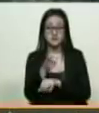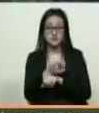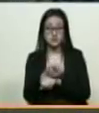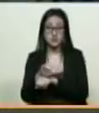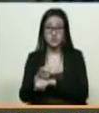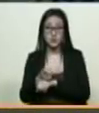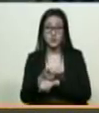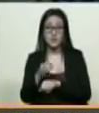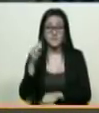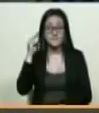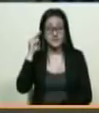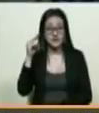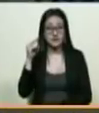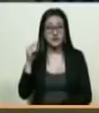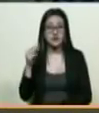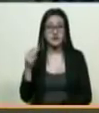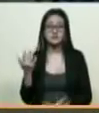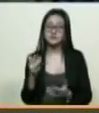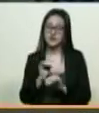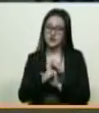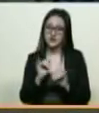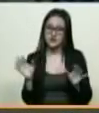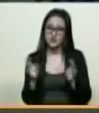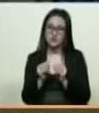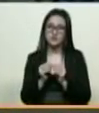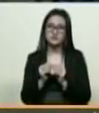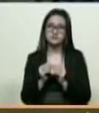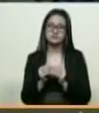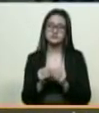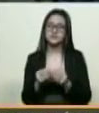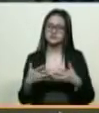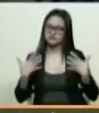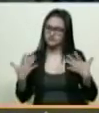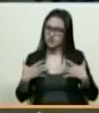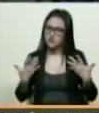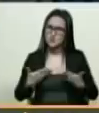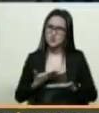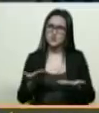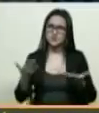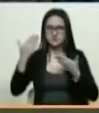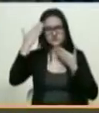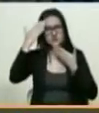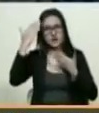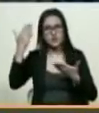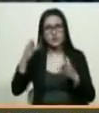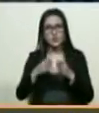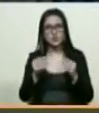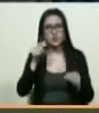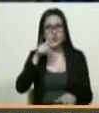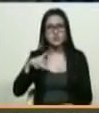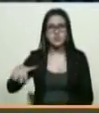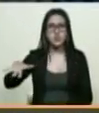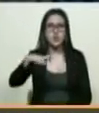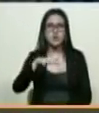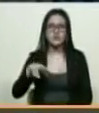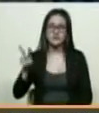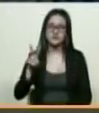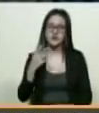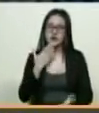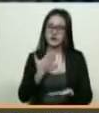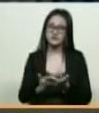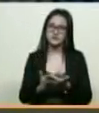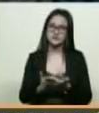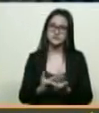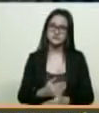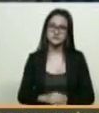la Fuerza Armada Nacional Bolivariana, nos despedimos con mucho optimismo y le damos un saludo a todo el pueblo de Venezuela. Muchísimas gracias.